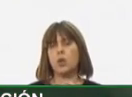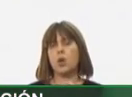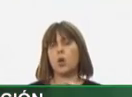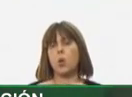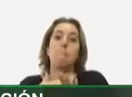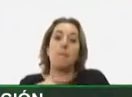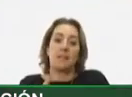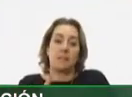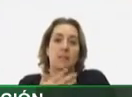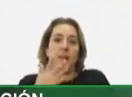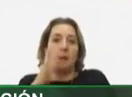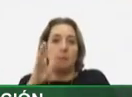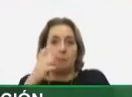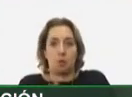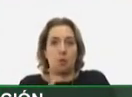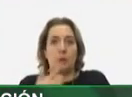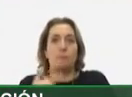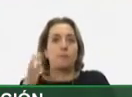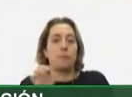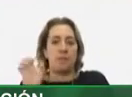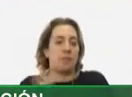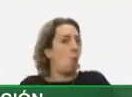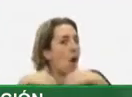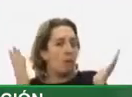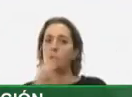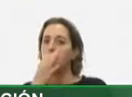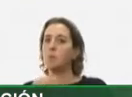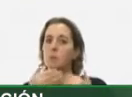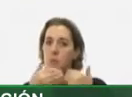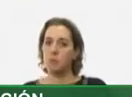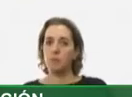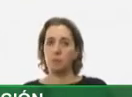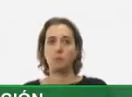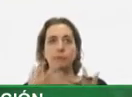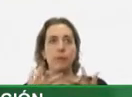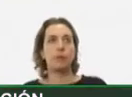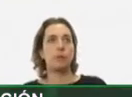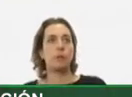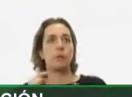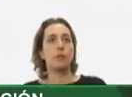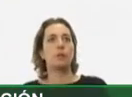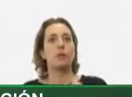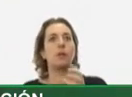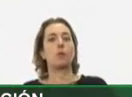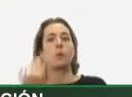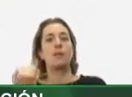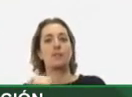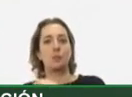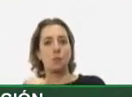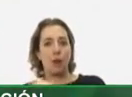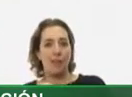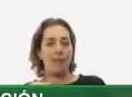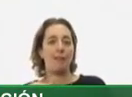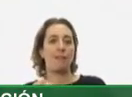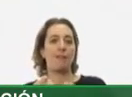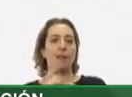los artículos 477 y 478. Aspirando a que esta nueva institucionalidad que se da en